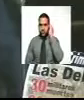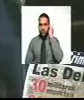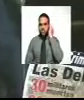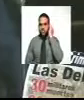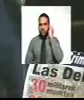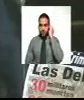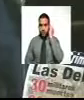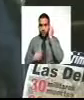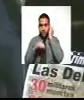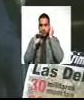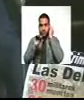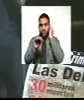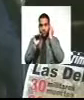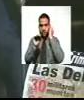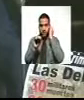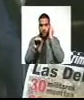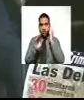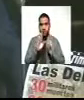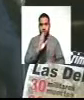señor registrador, primero